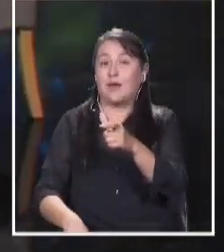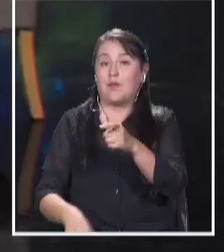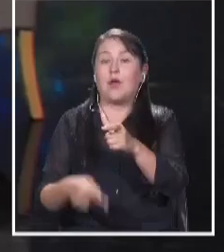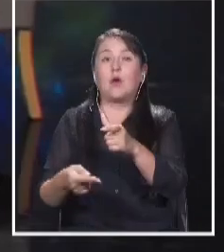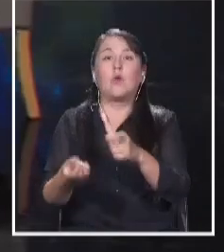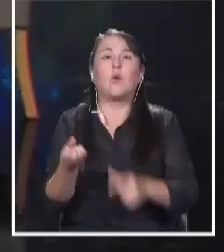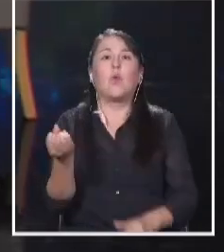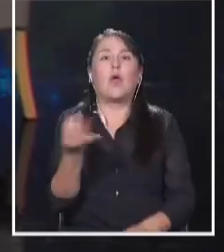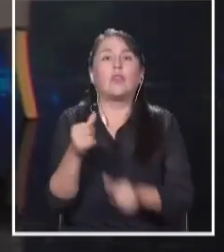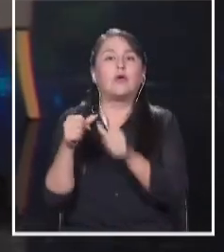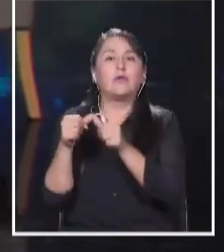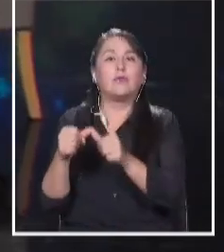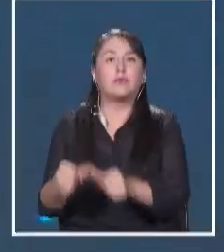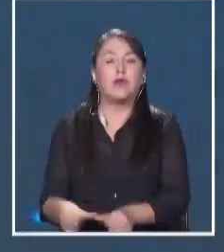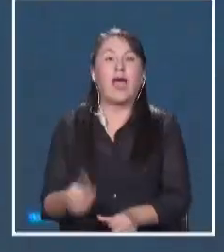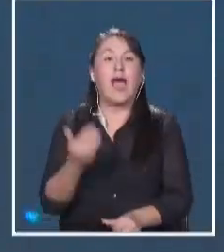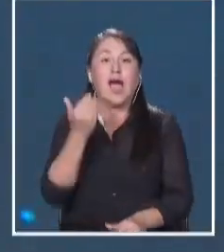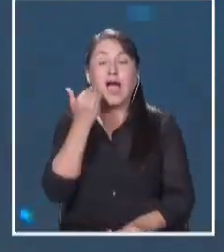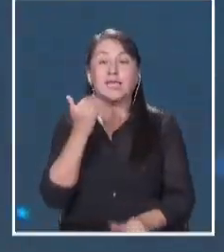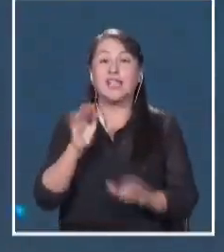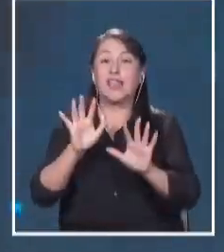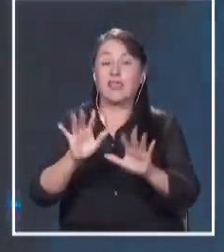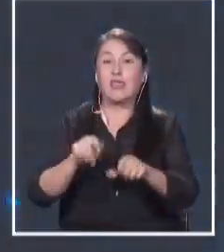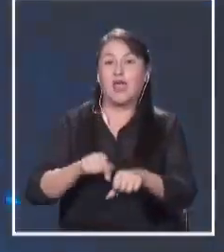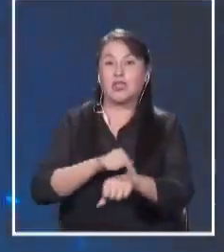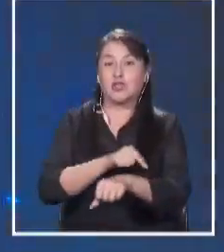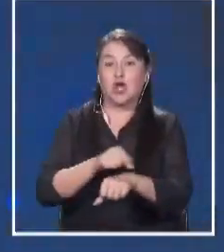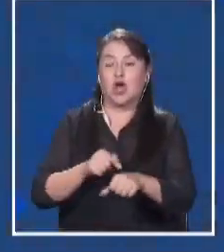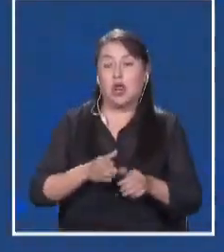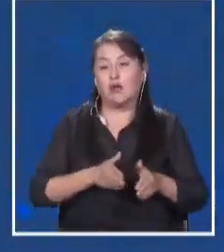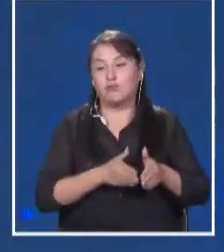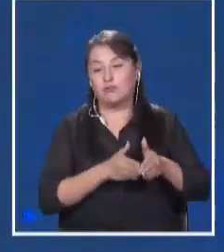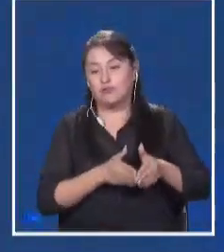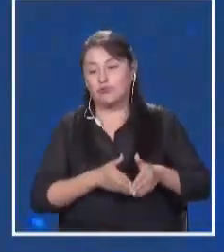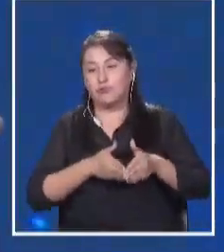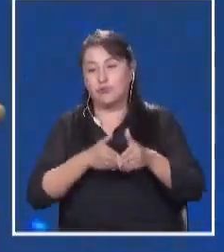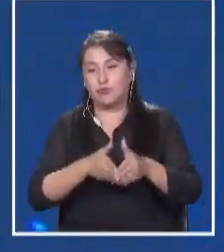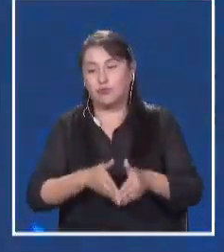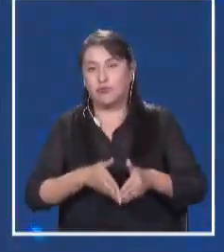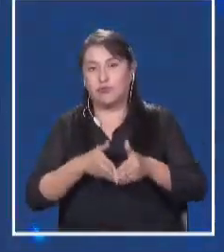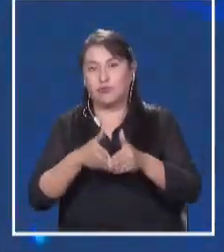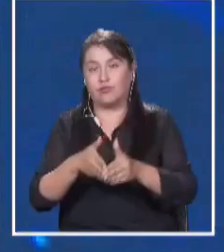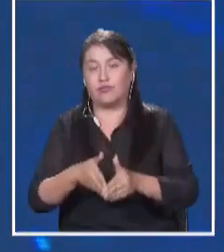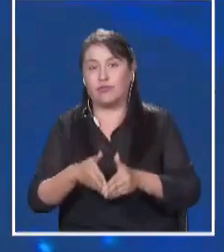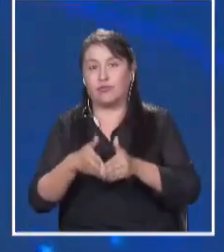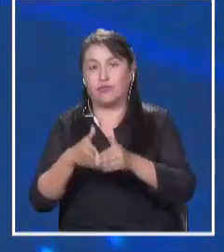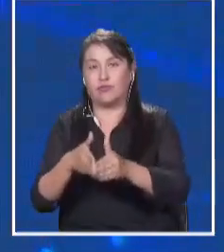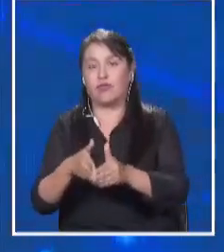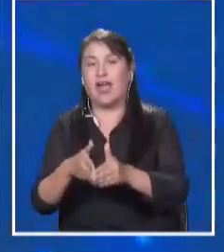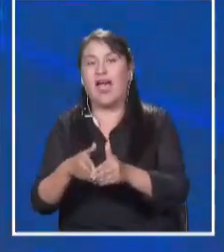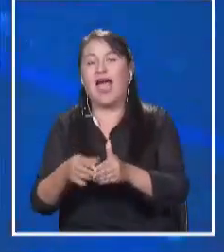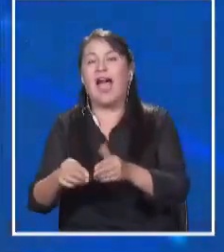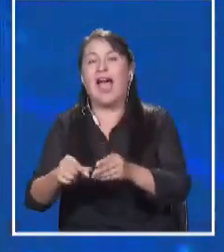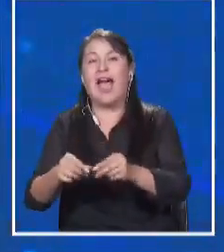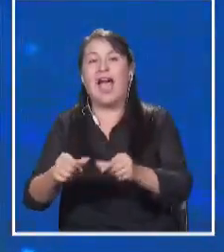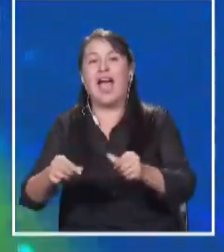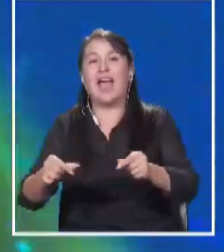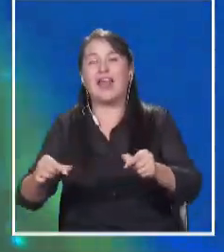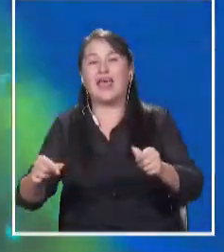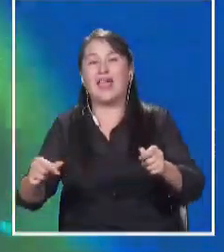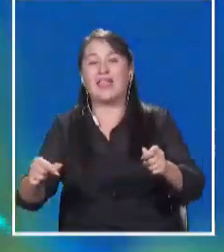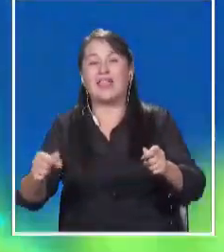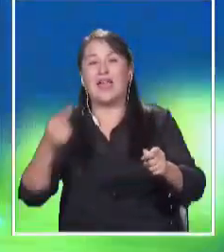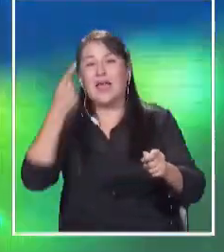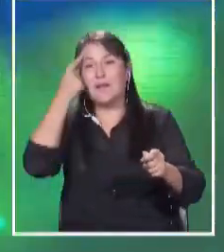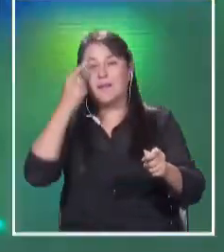duró casi 10 horas, en que navegamos por fondos arenosos, pero también sobre